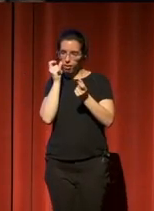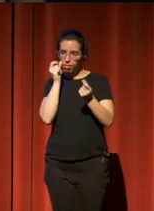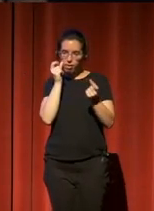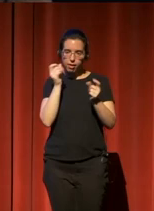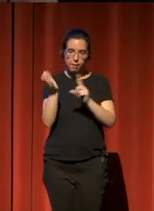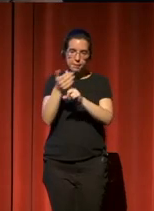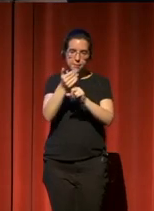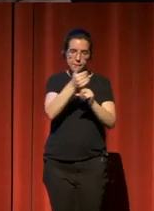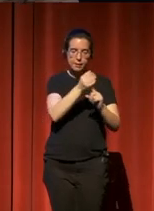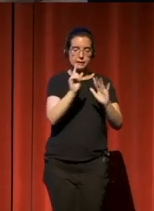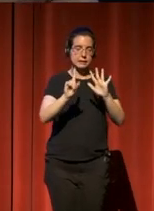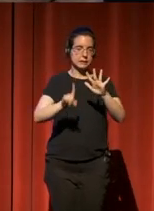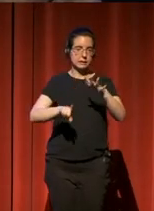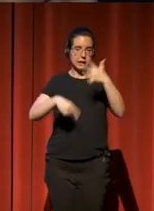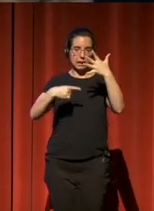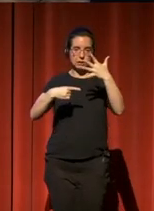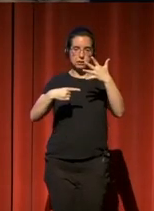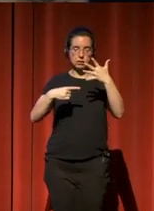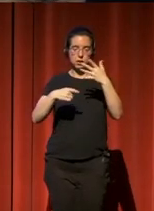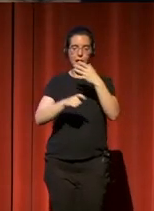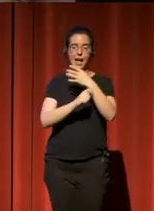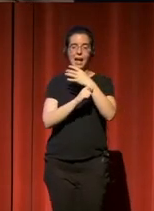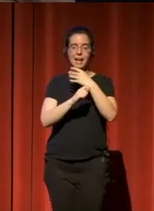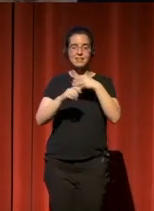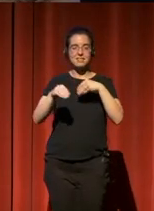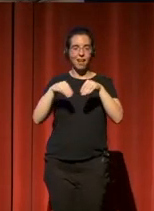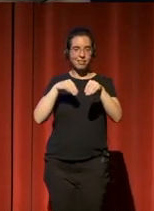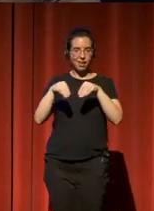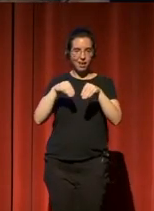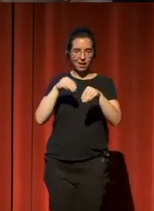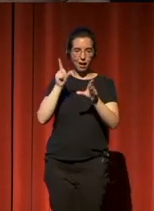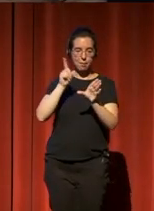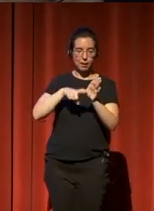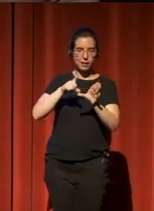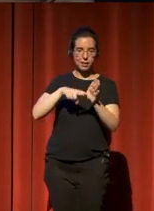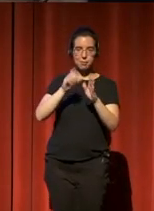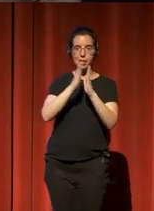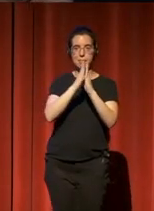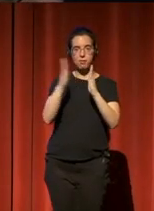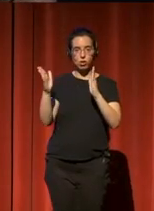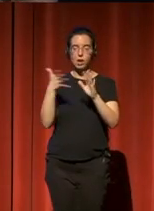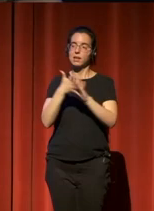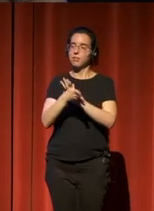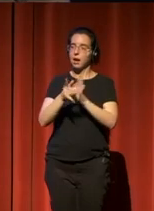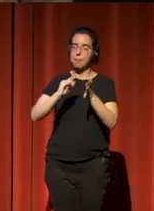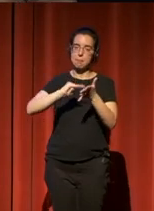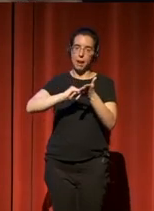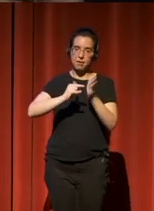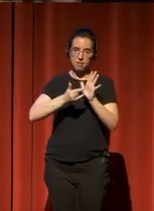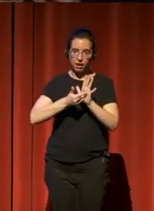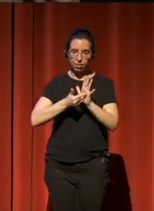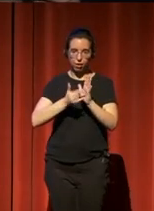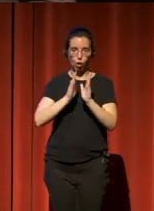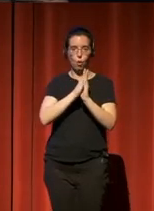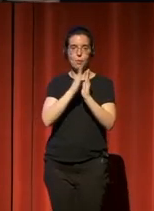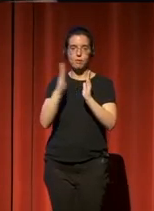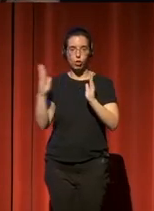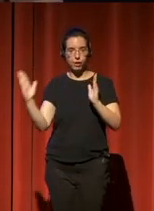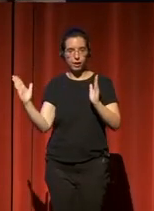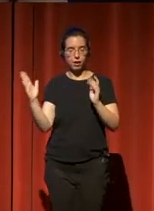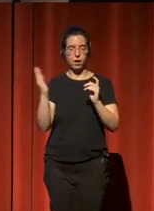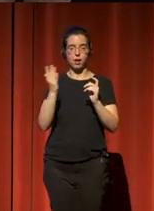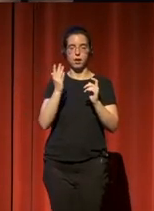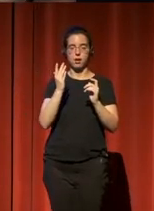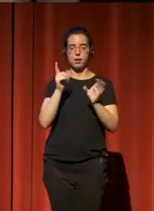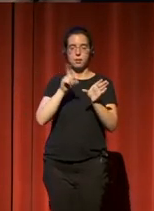vale estrategias participadas Ah de la biblioteca digamos lo que sería la planificación eh de la biblioteca y la planificación